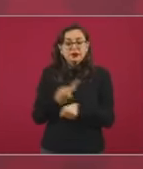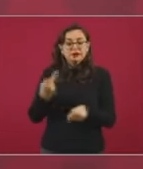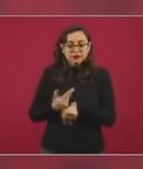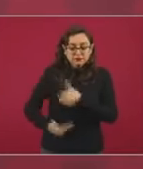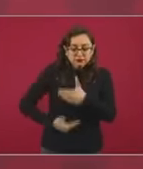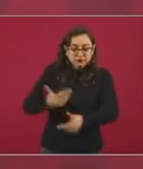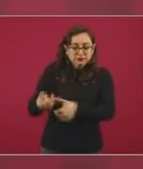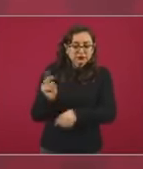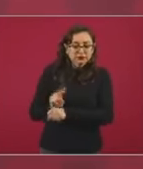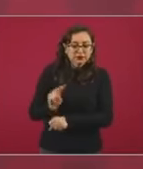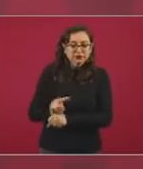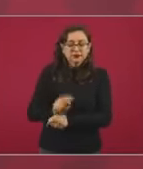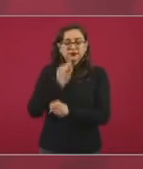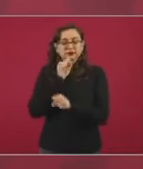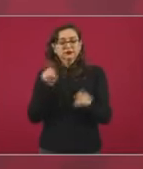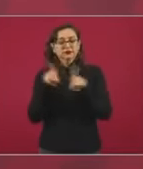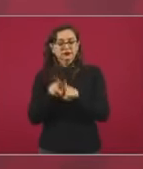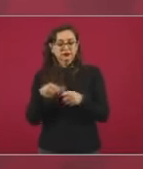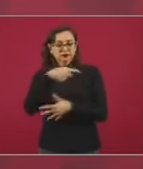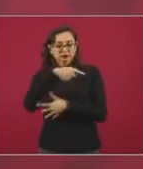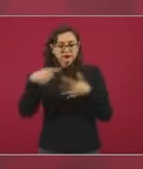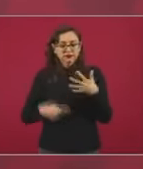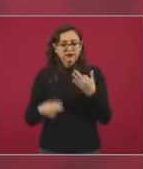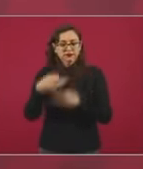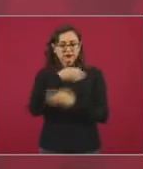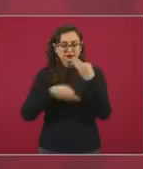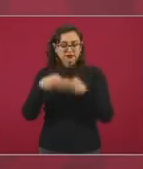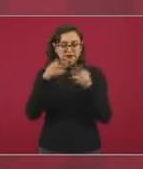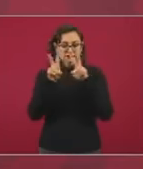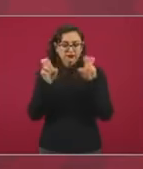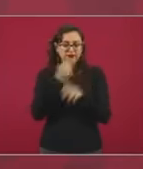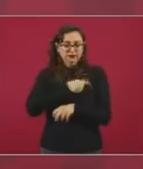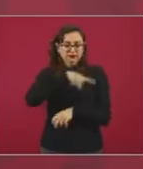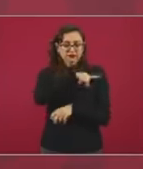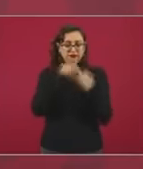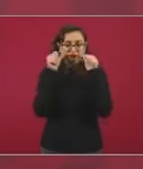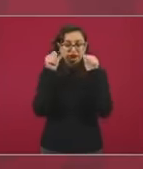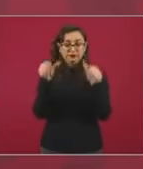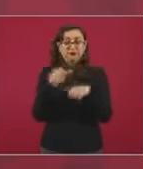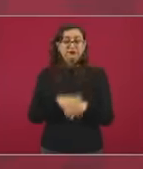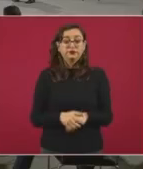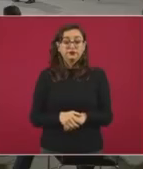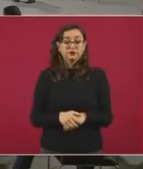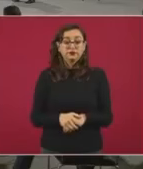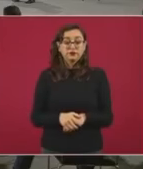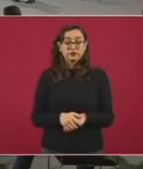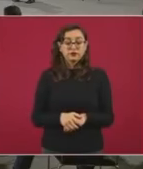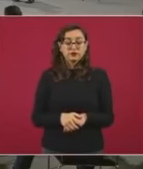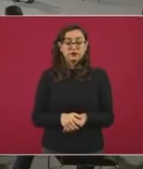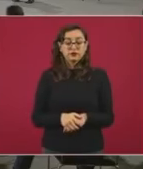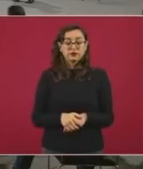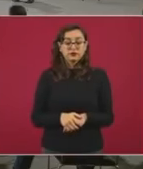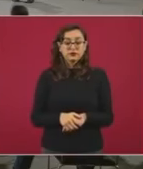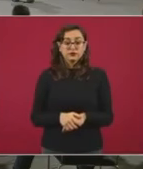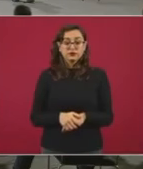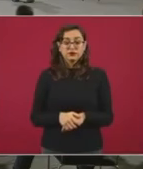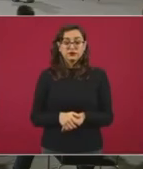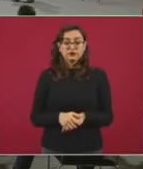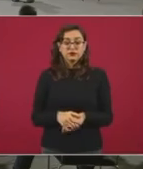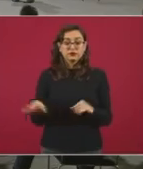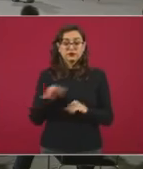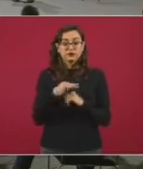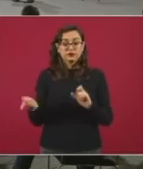dar vista a todas las instituciones del sector salud. Y finalmente nada más estas imágenes,